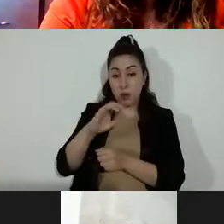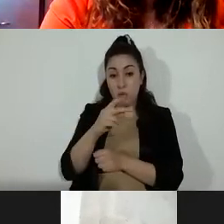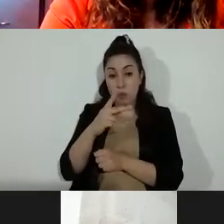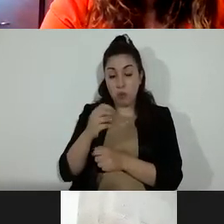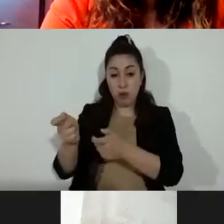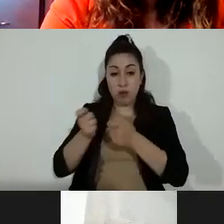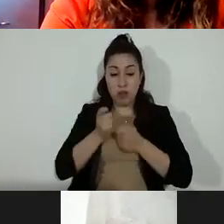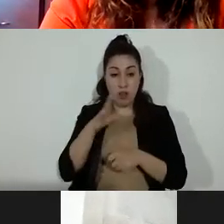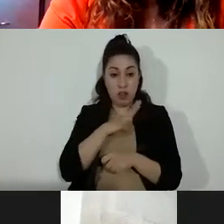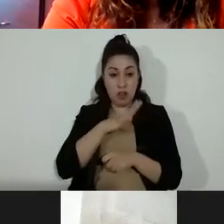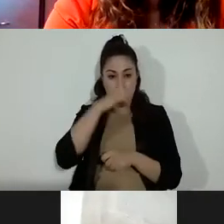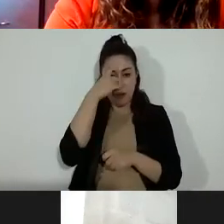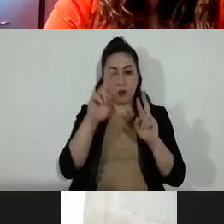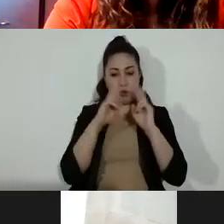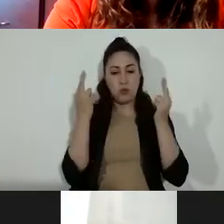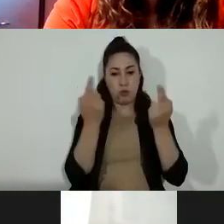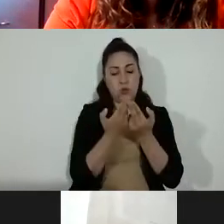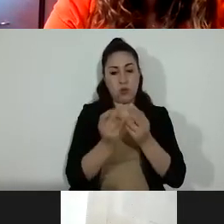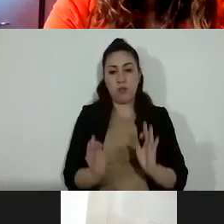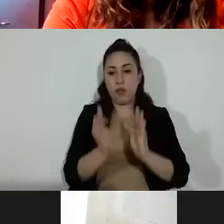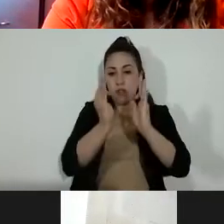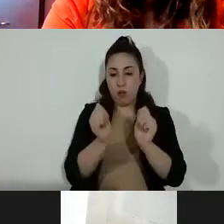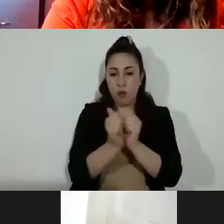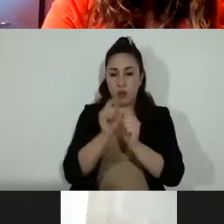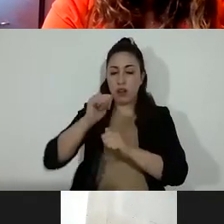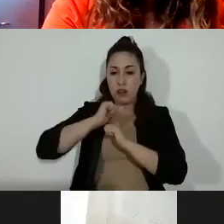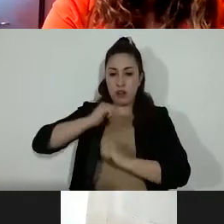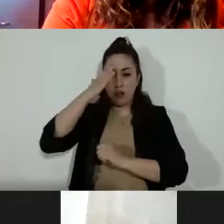las comparecencias de los funcionarios